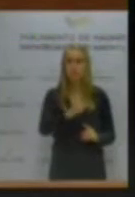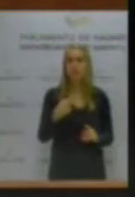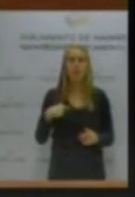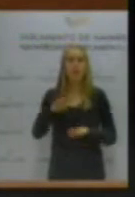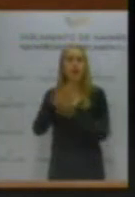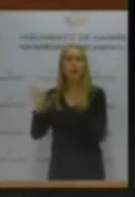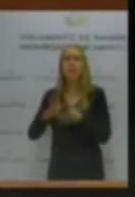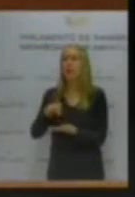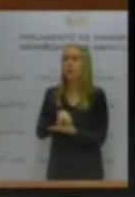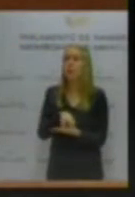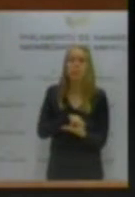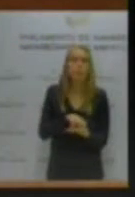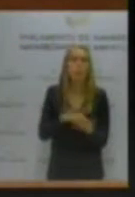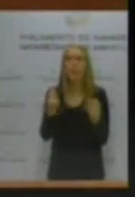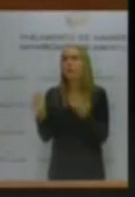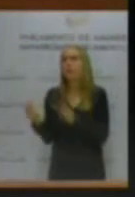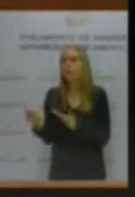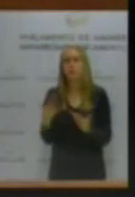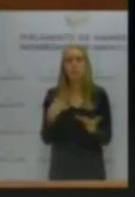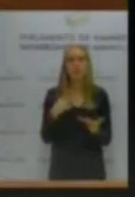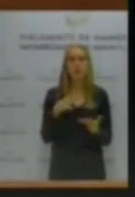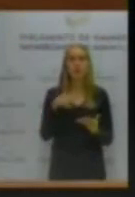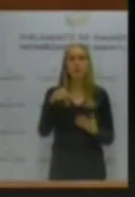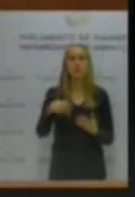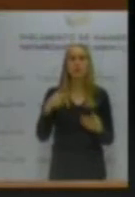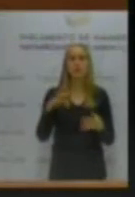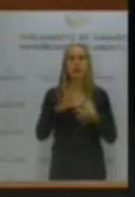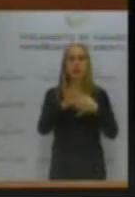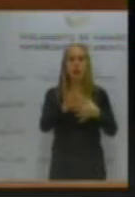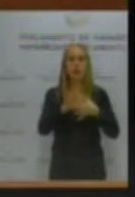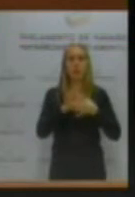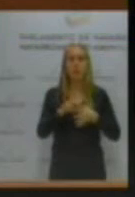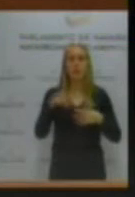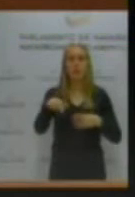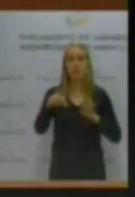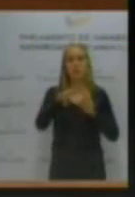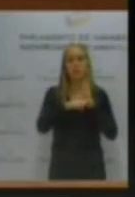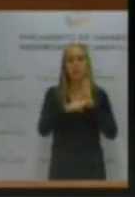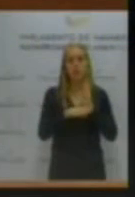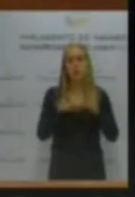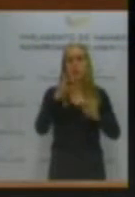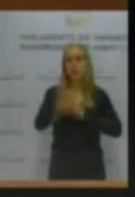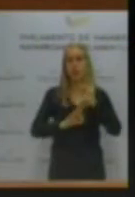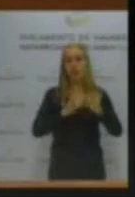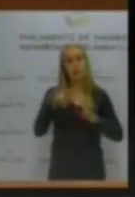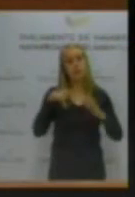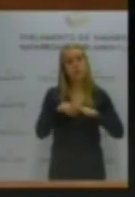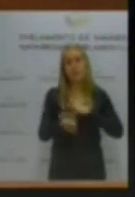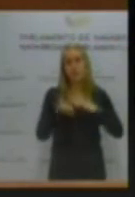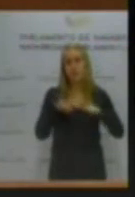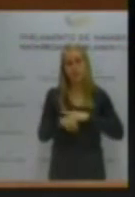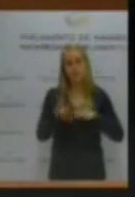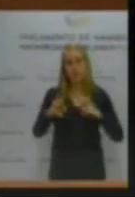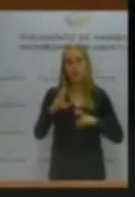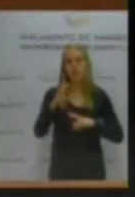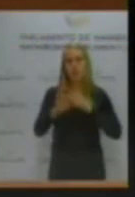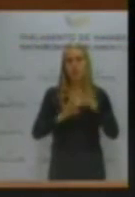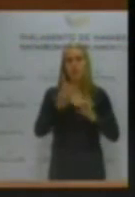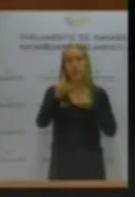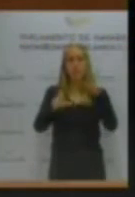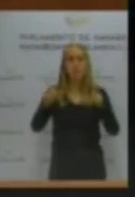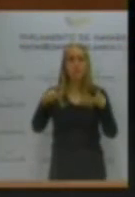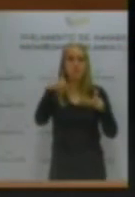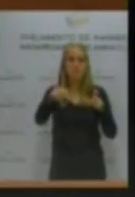de incertidumbres en relación a las medidas organizativas de gestión, los órganos que las llevarán a cabo y los